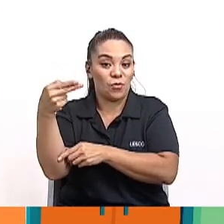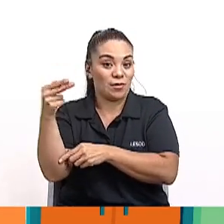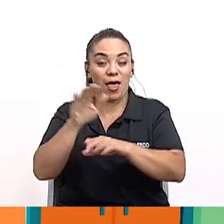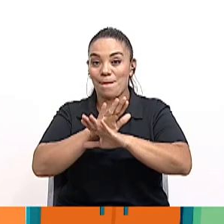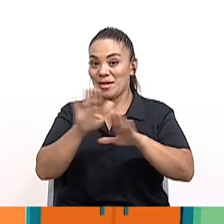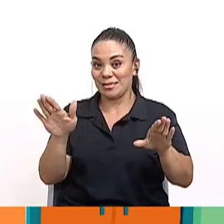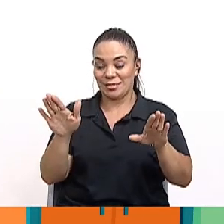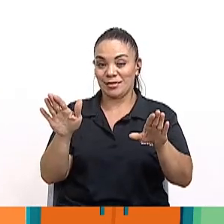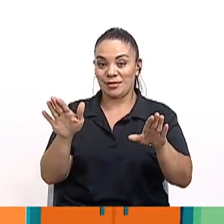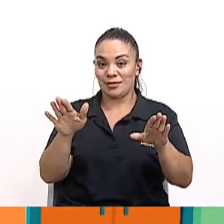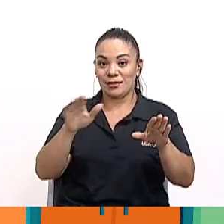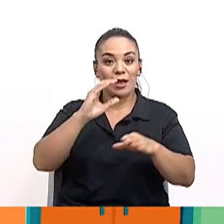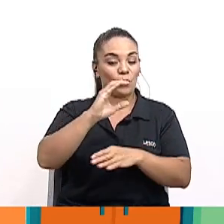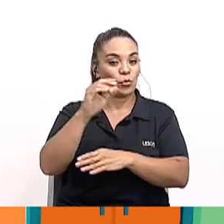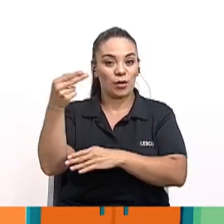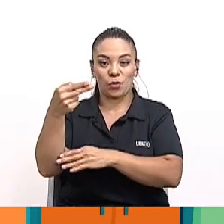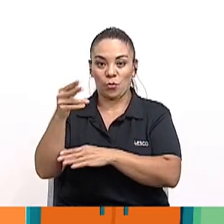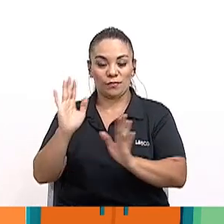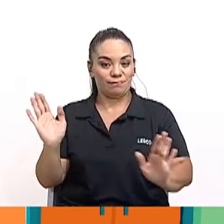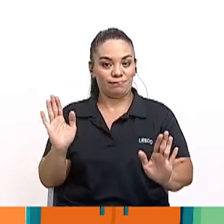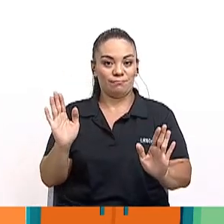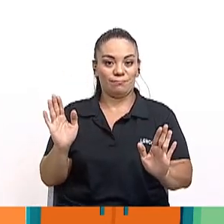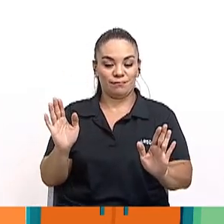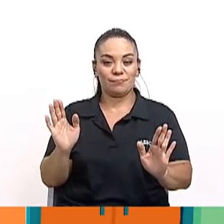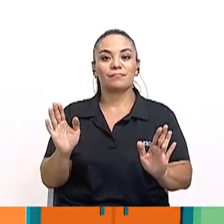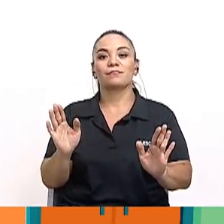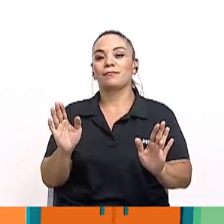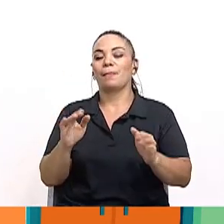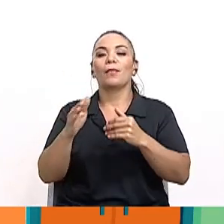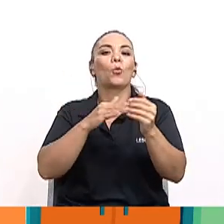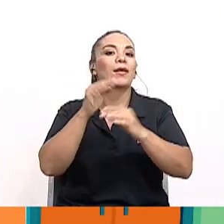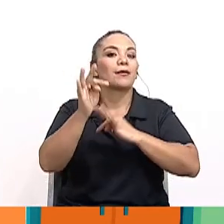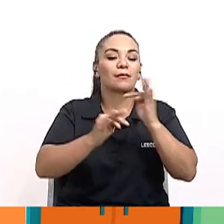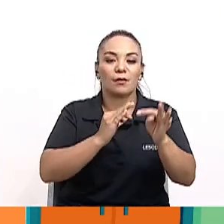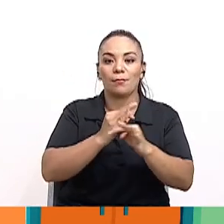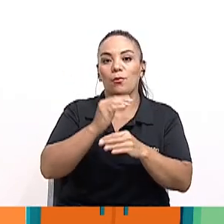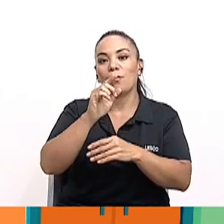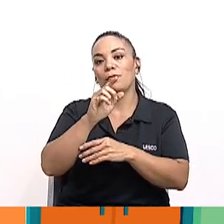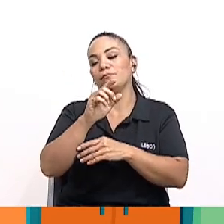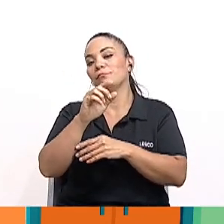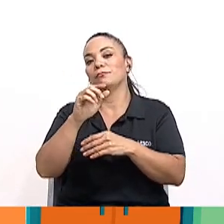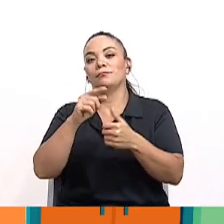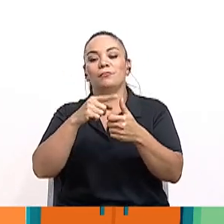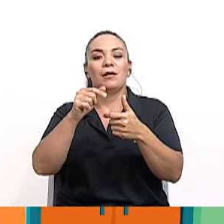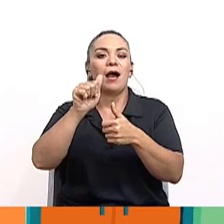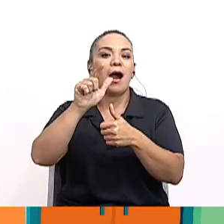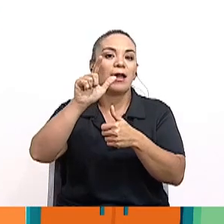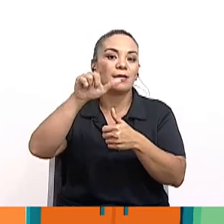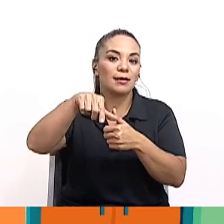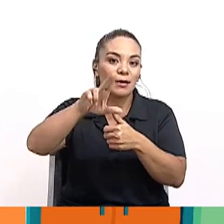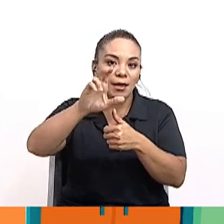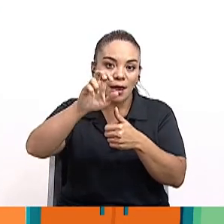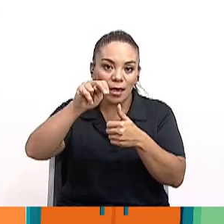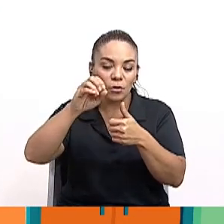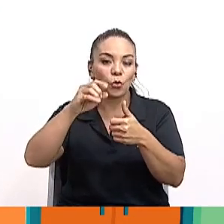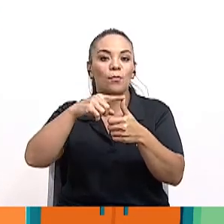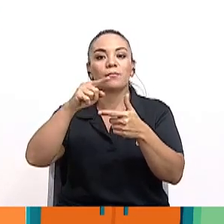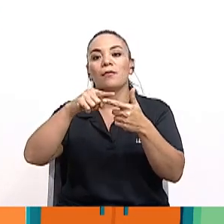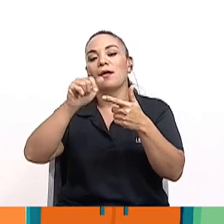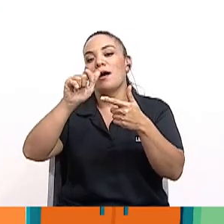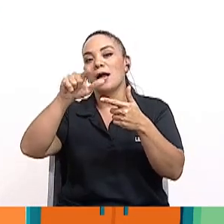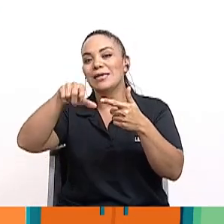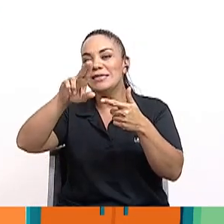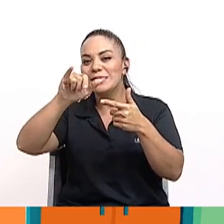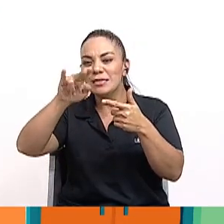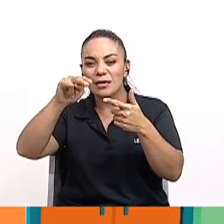hidrógeno. Solamente. Un hidrocarburo, ya sea alifático, aromático, alcano, alqueno, alquino, solamente tiene carbono e